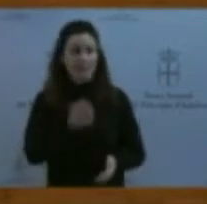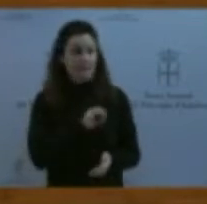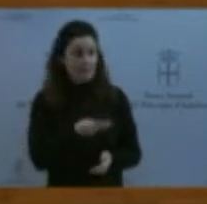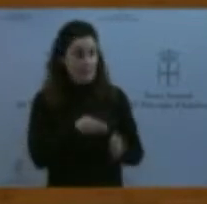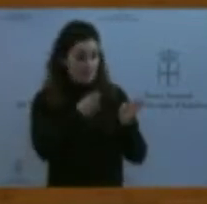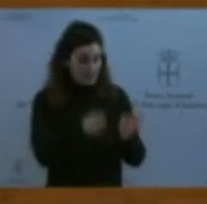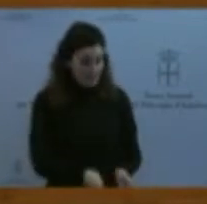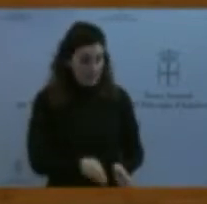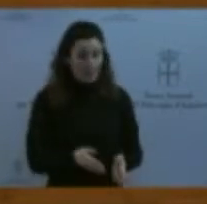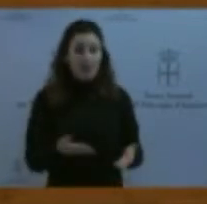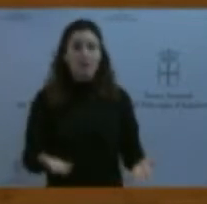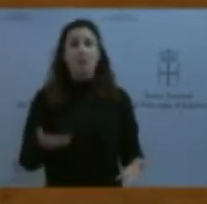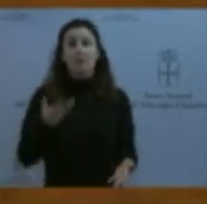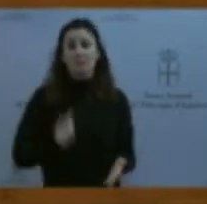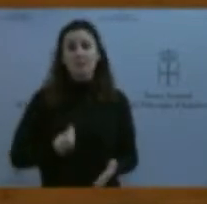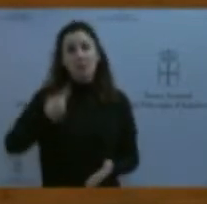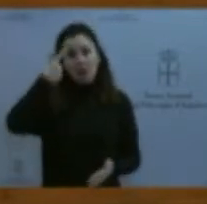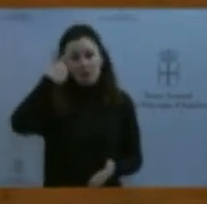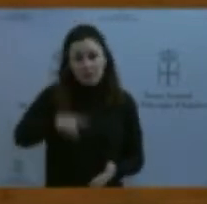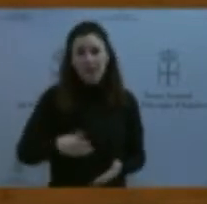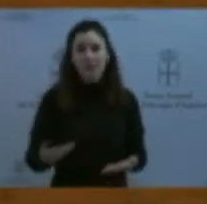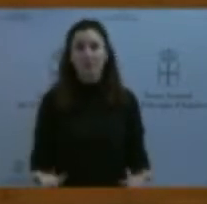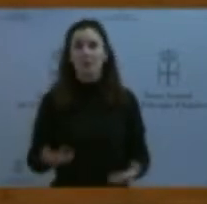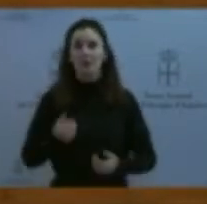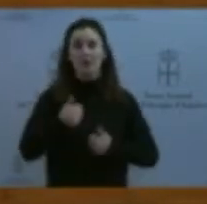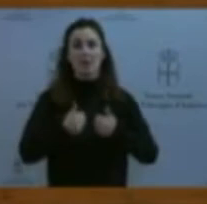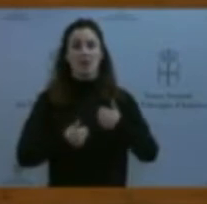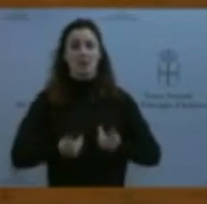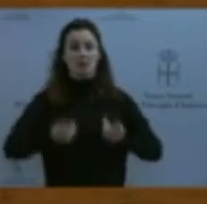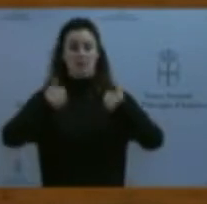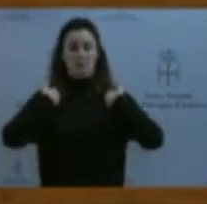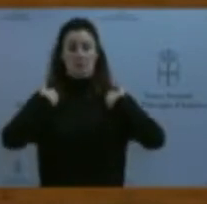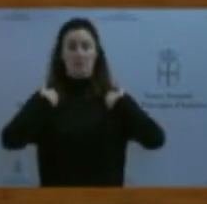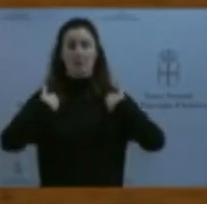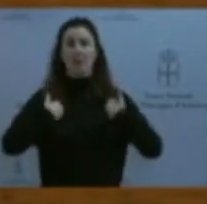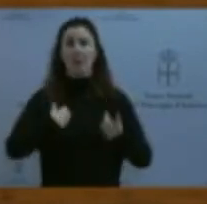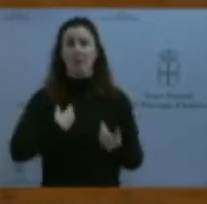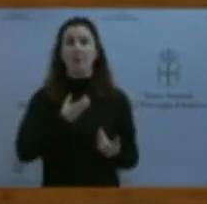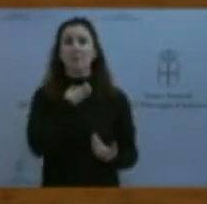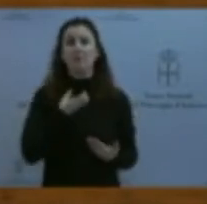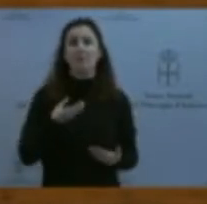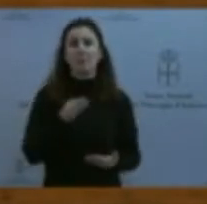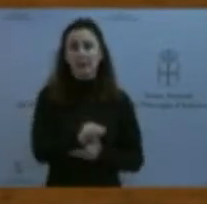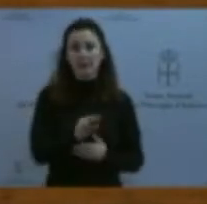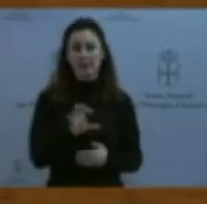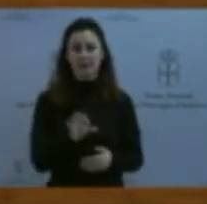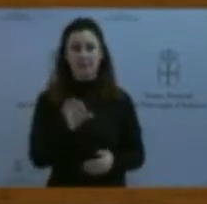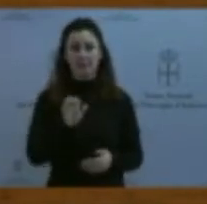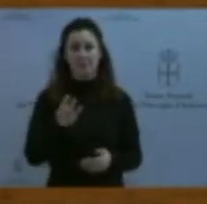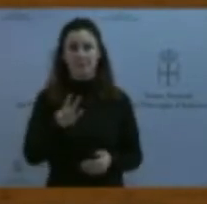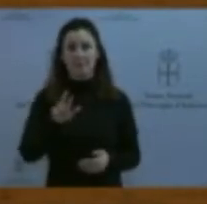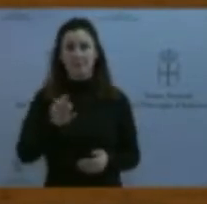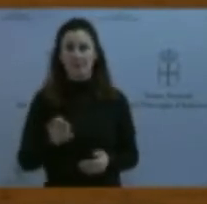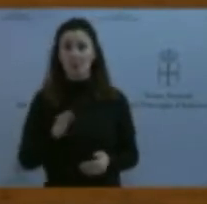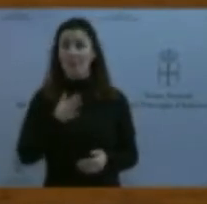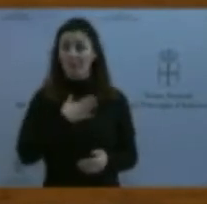competencia relativa a las becas Severo Ochoa no es de la Consejería de Empleo, Industria y Turismo, es de la Consejería de Educación y Cultura,